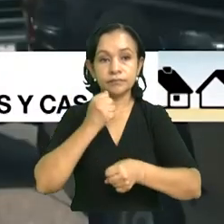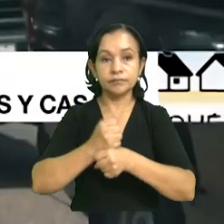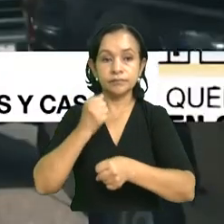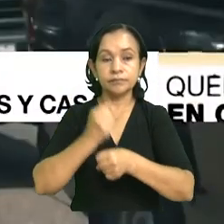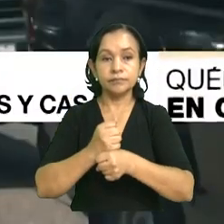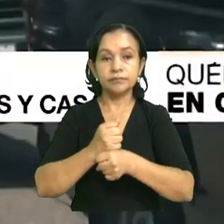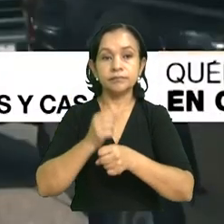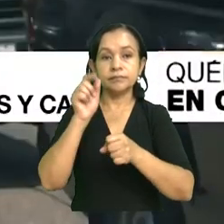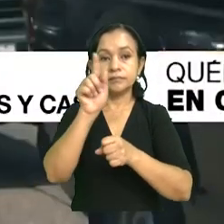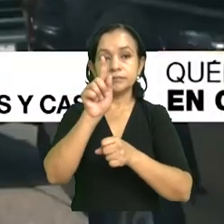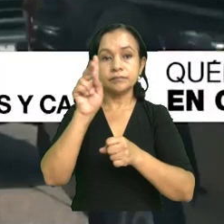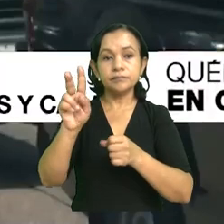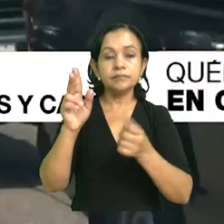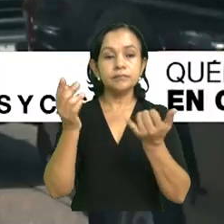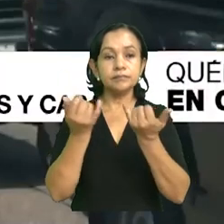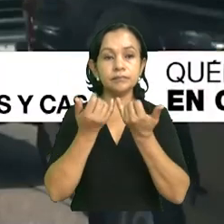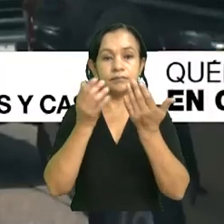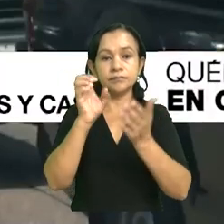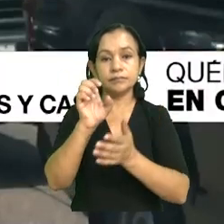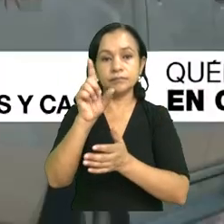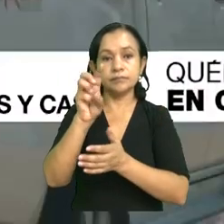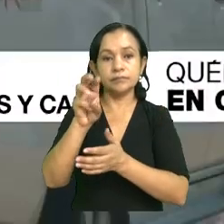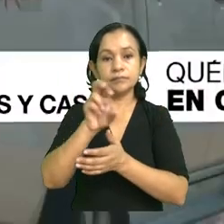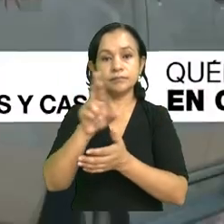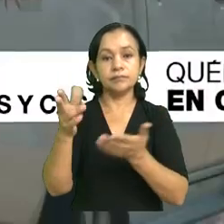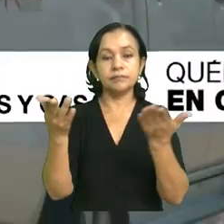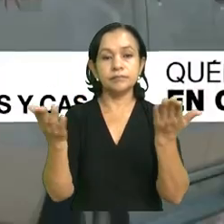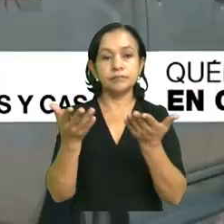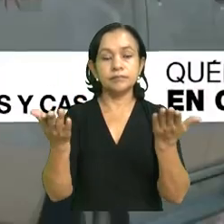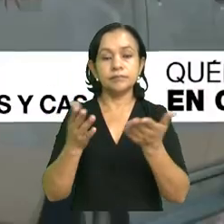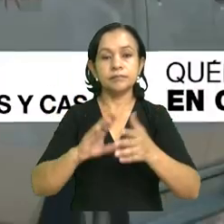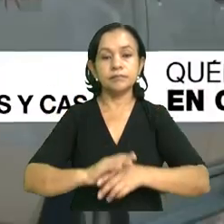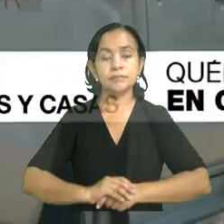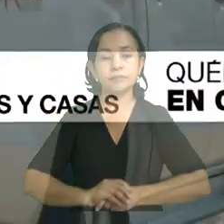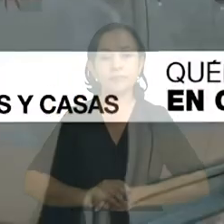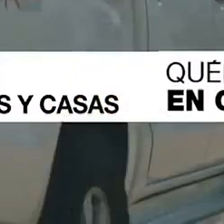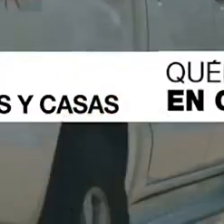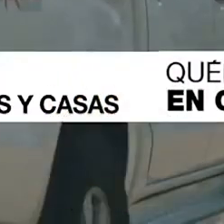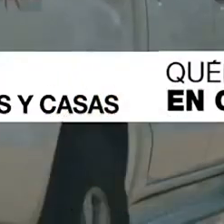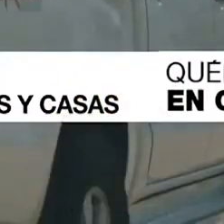Para el canal parlamentario les informó Elmer Marcia.